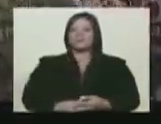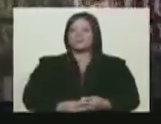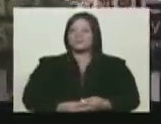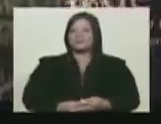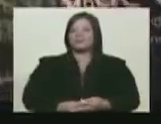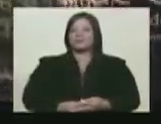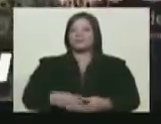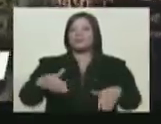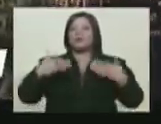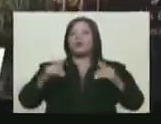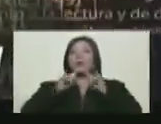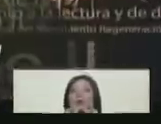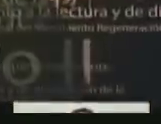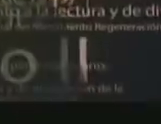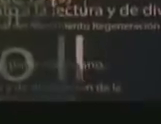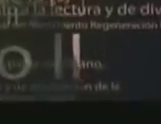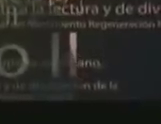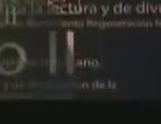Cuando se anunció